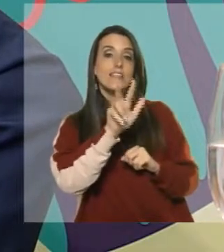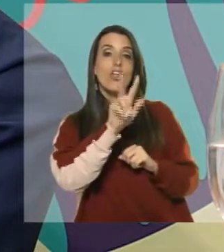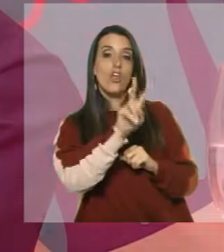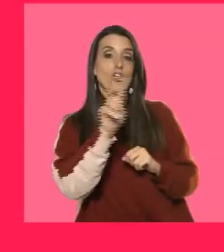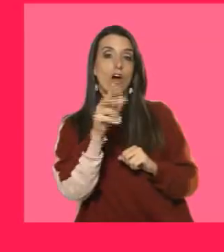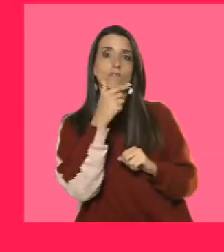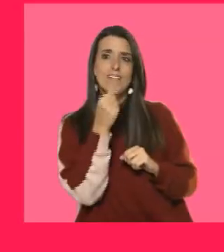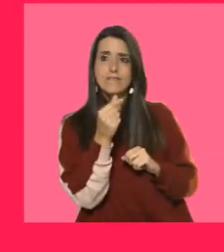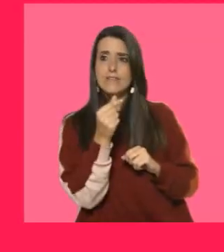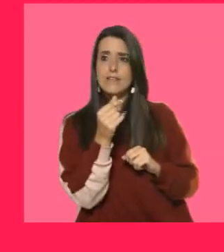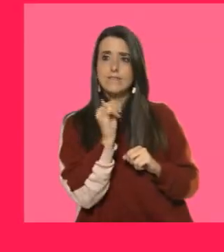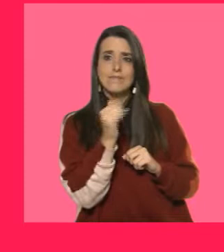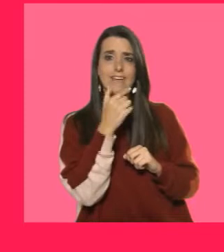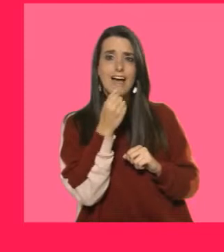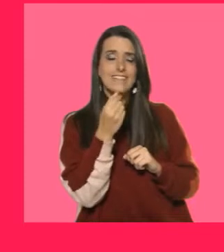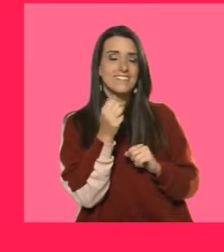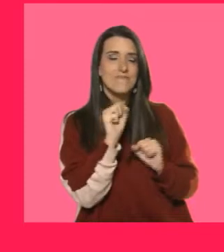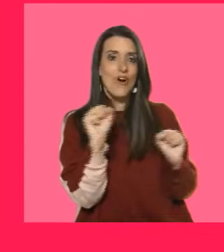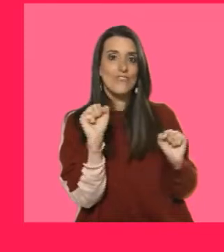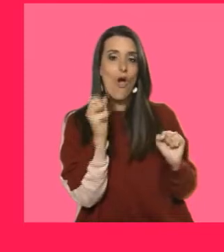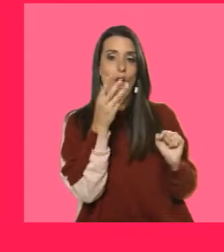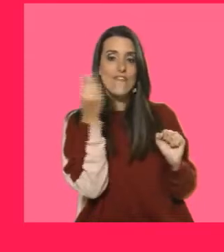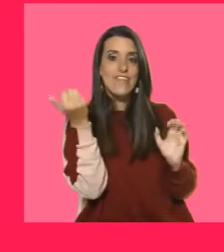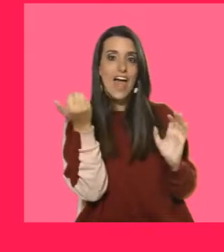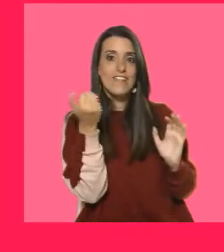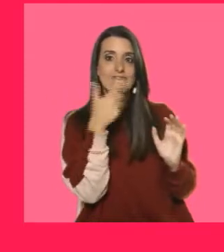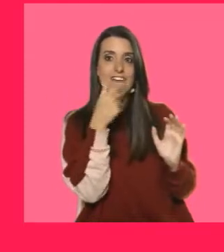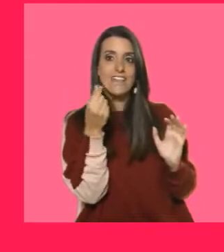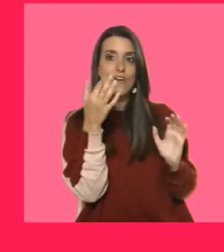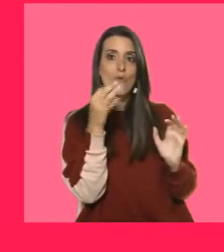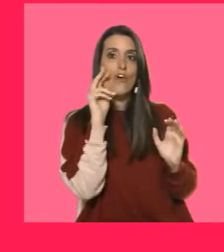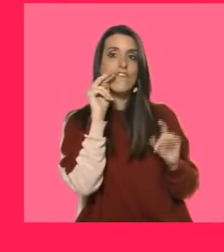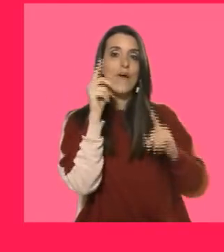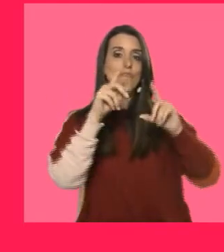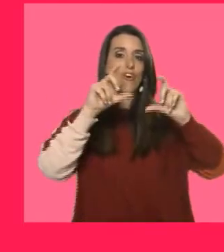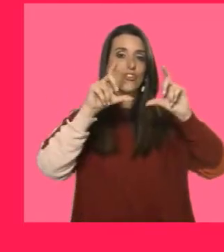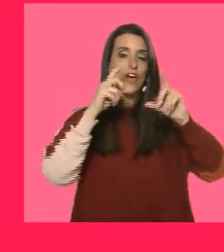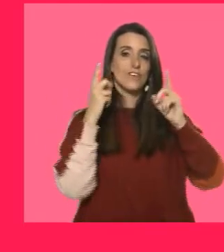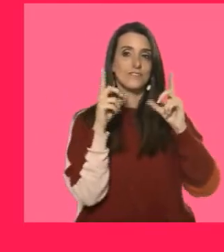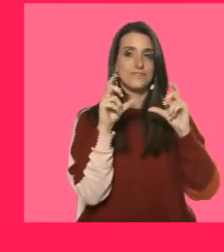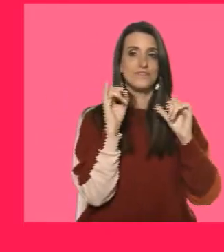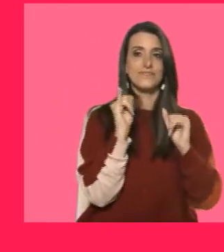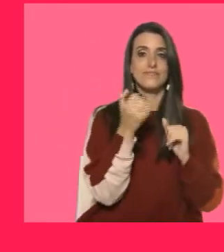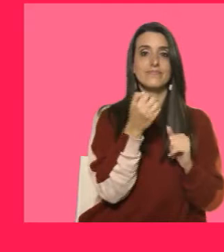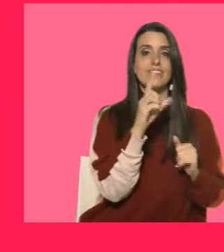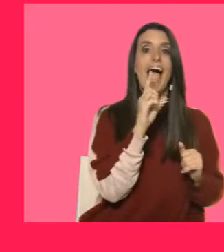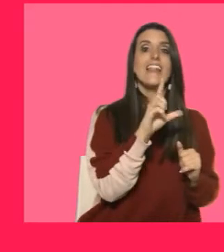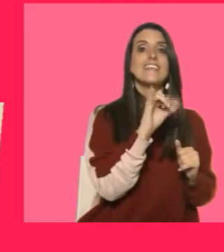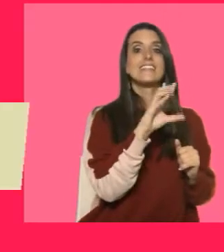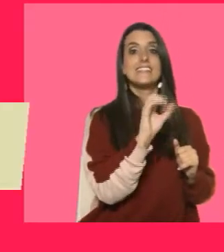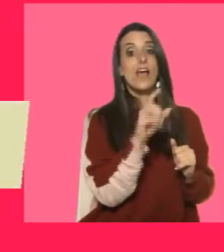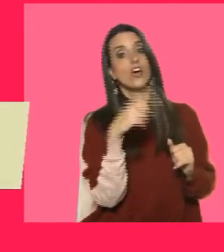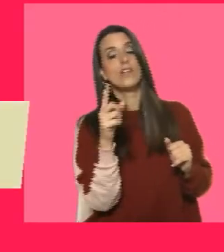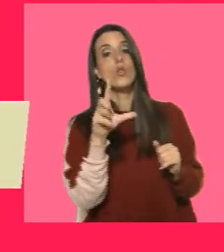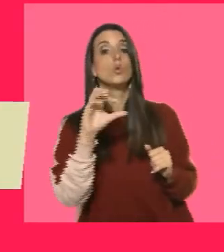094-333-3322. Ah, re fácil. Bien fácil. Imposible de poder equivocarse. Ahí estamos viendo algunas de las imágenes. Alicia y Lucía. Exactamente, que van a ser parte